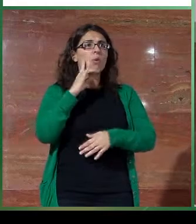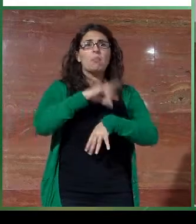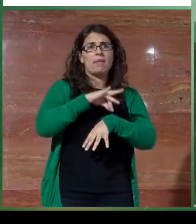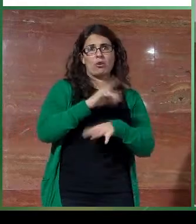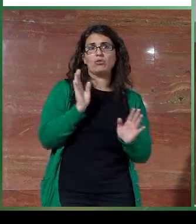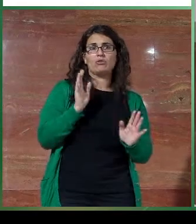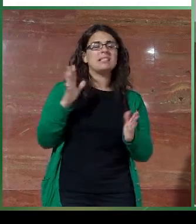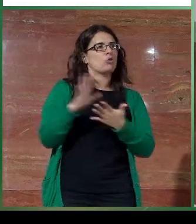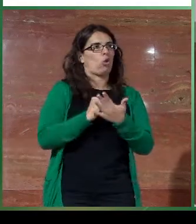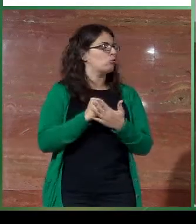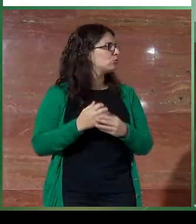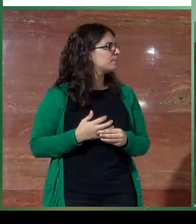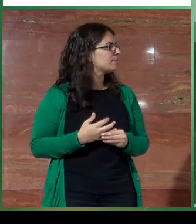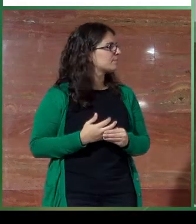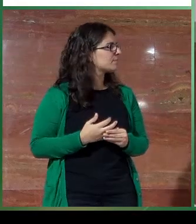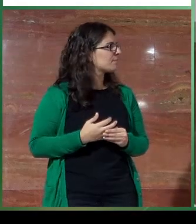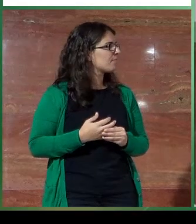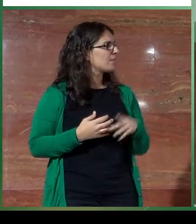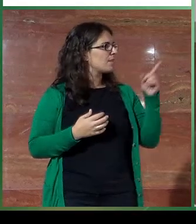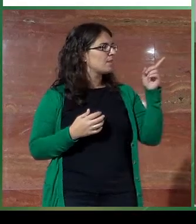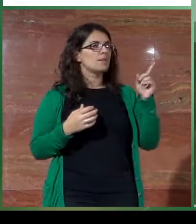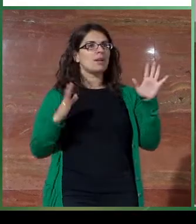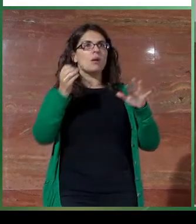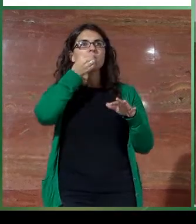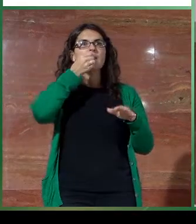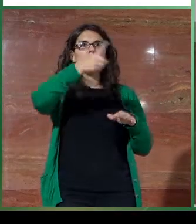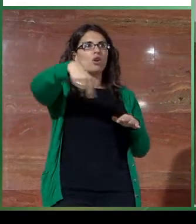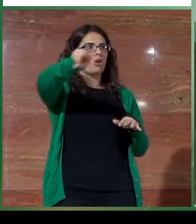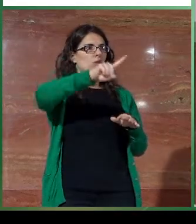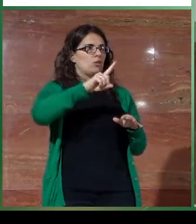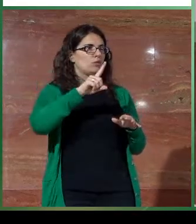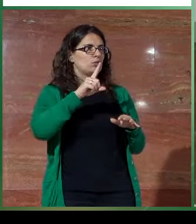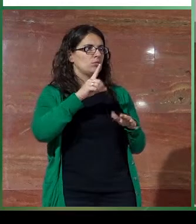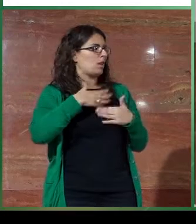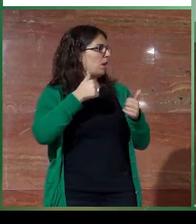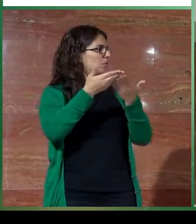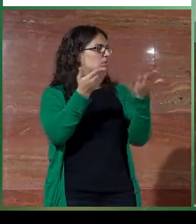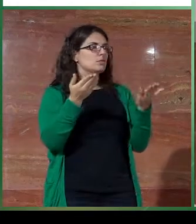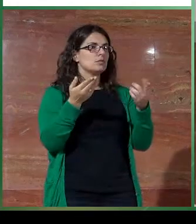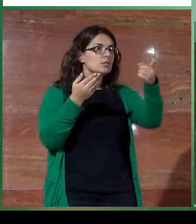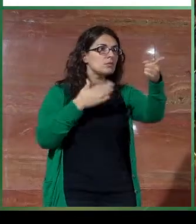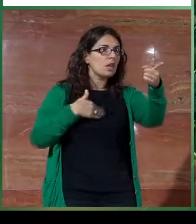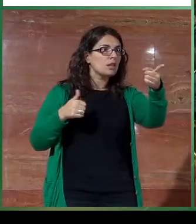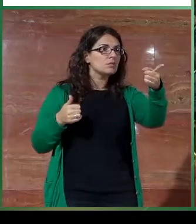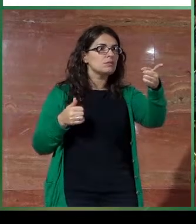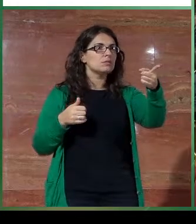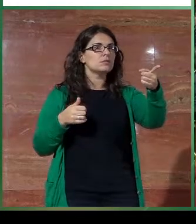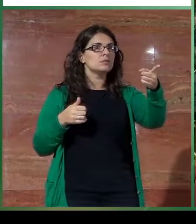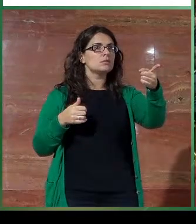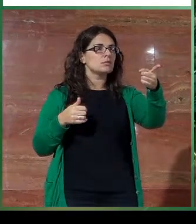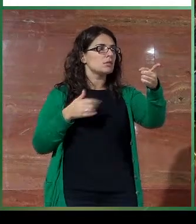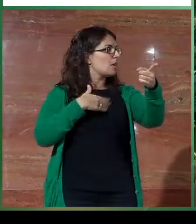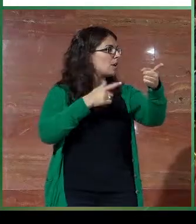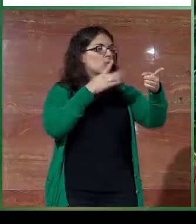todos. Pero yo, a ver, hay micrófonos inalámbricos, o sea, yo les animo a ustedes. ¿Quieres preguntar? Pues pásenle mientras te